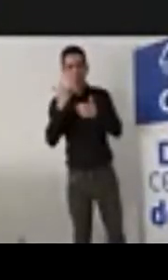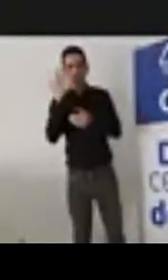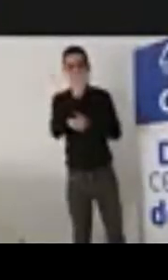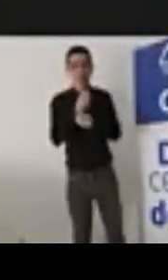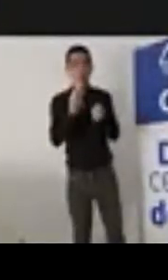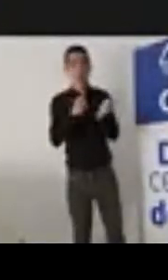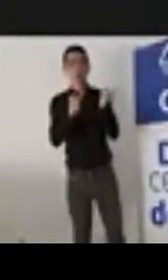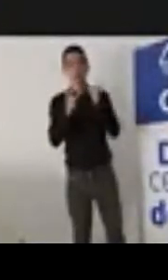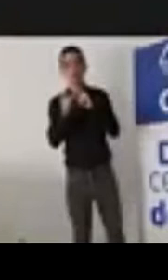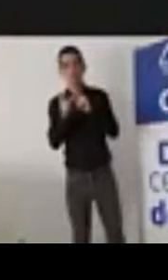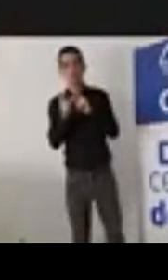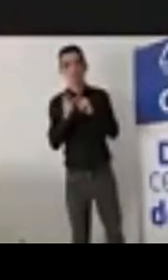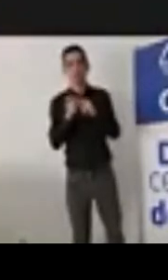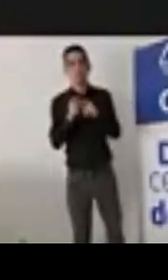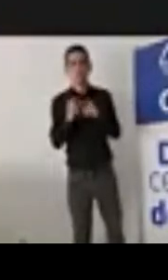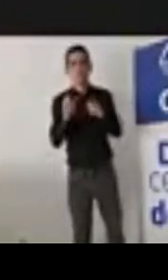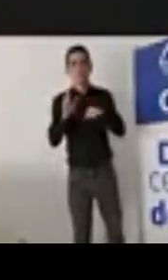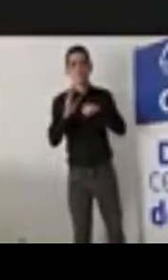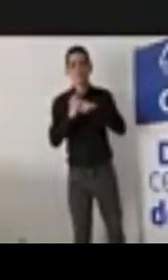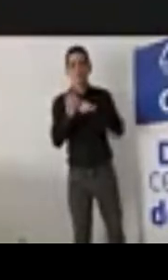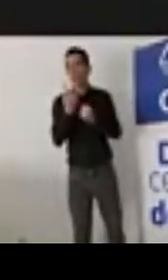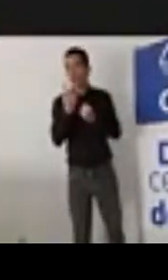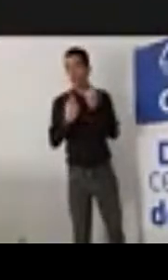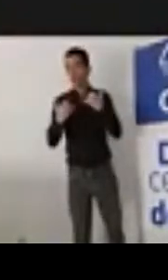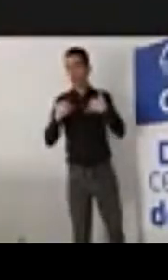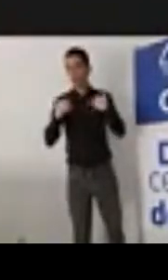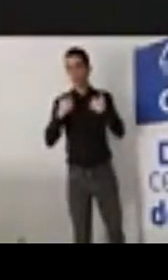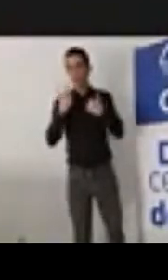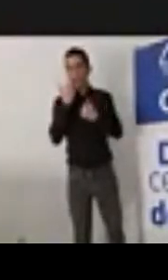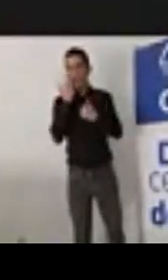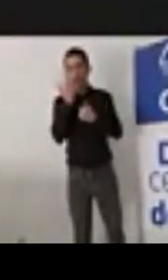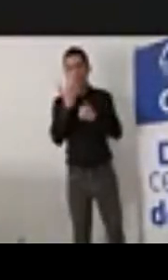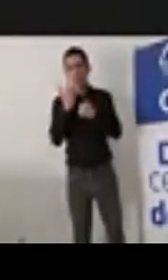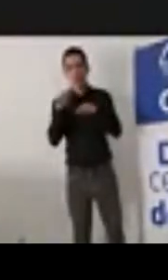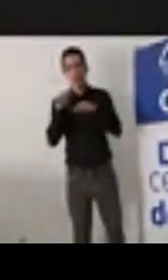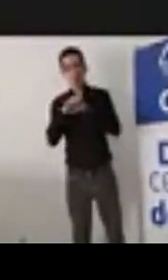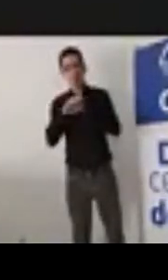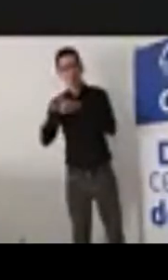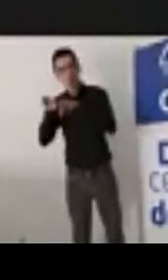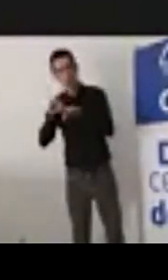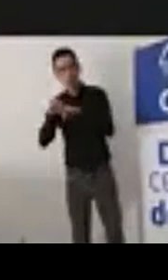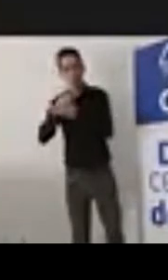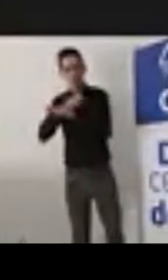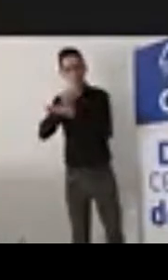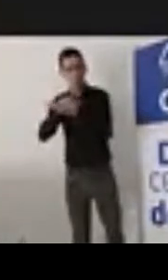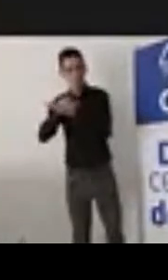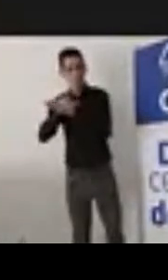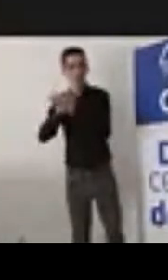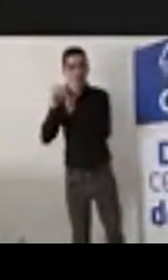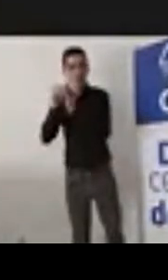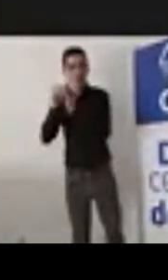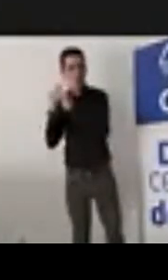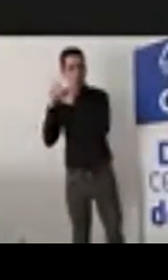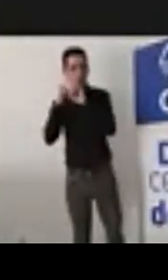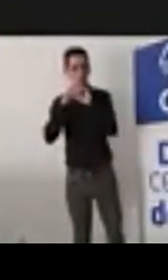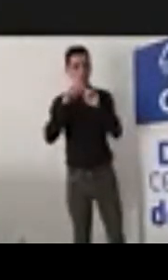construcción de la agenda, de las metodologías de trabajo, de espacios de conversación en donde puedan sentirse uno más, y no como que aquí está